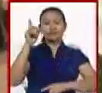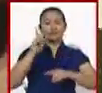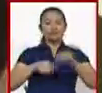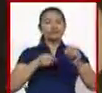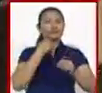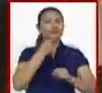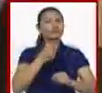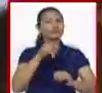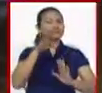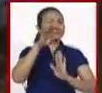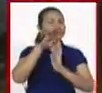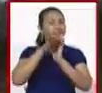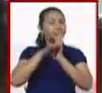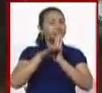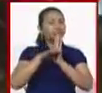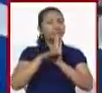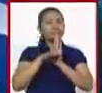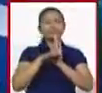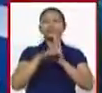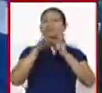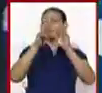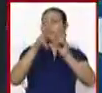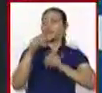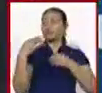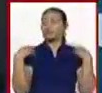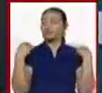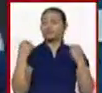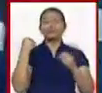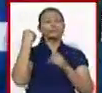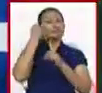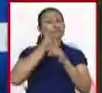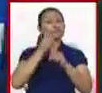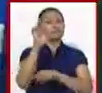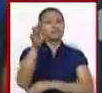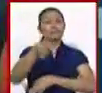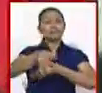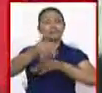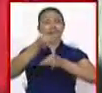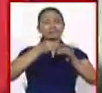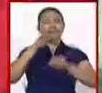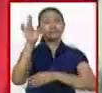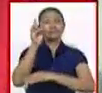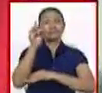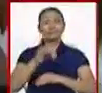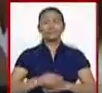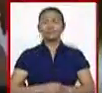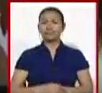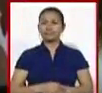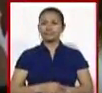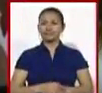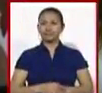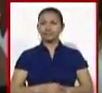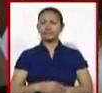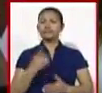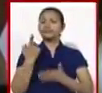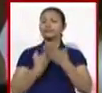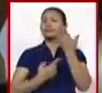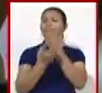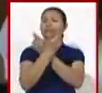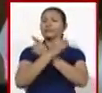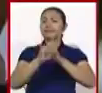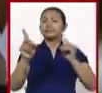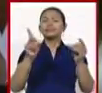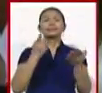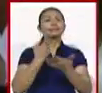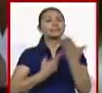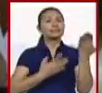también aseguró, minimizar a los héroes que lucharon por Bolivia y la democracia en el país. ¿De qué democracia me están